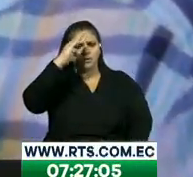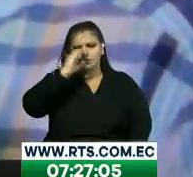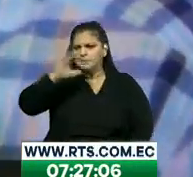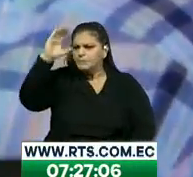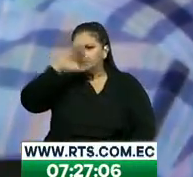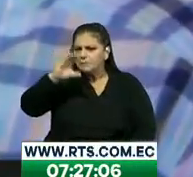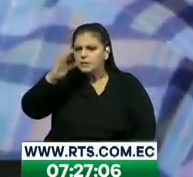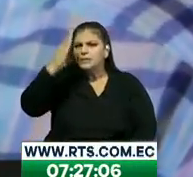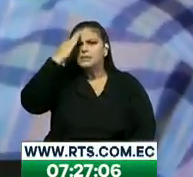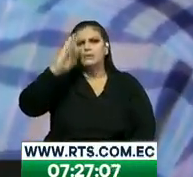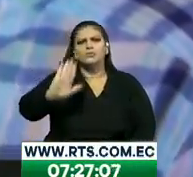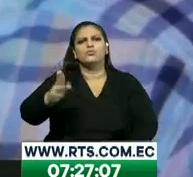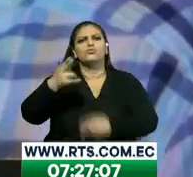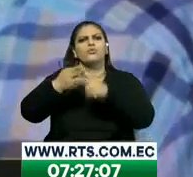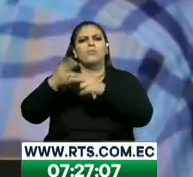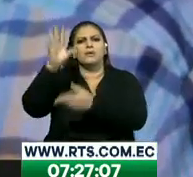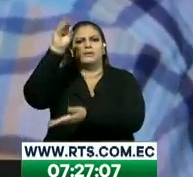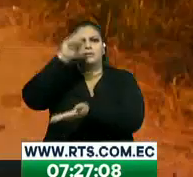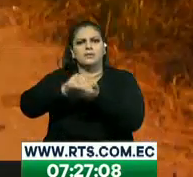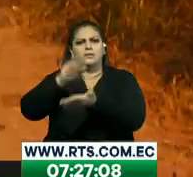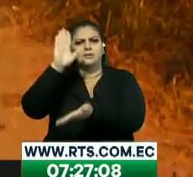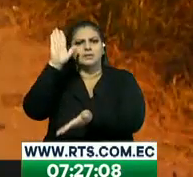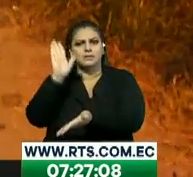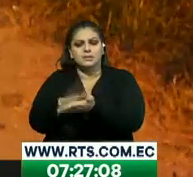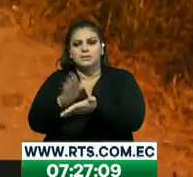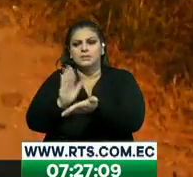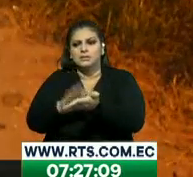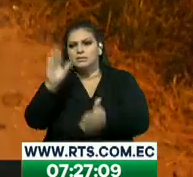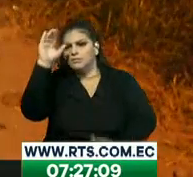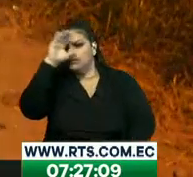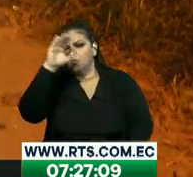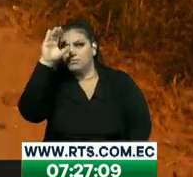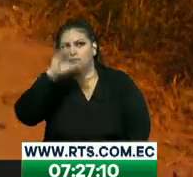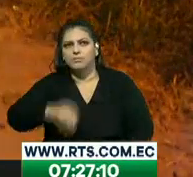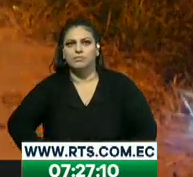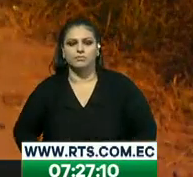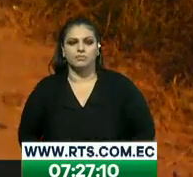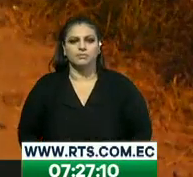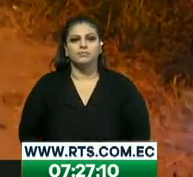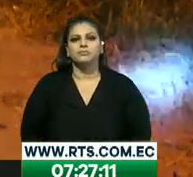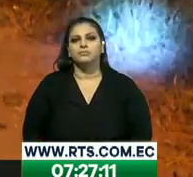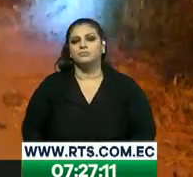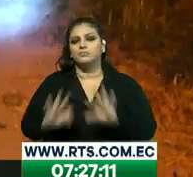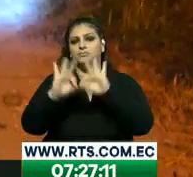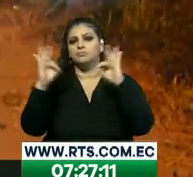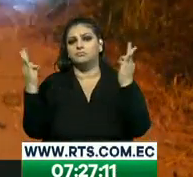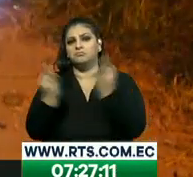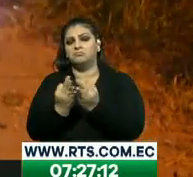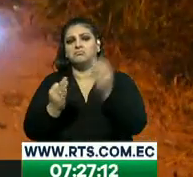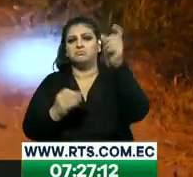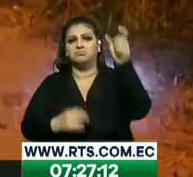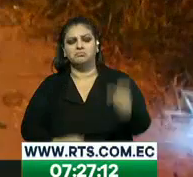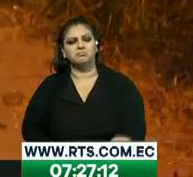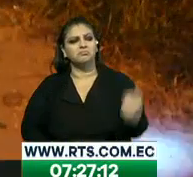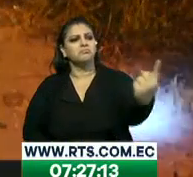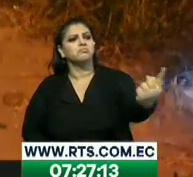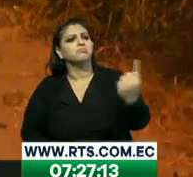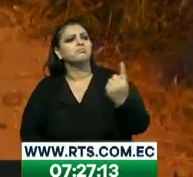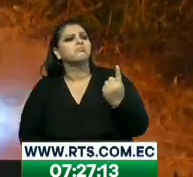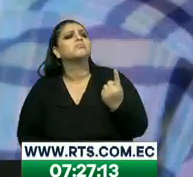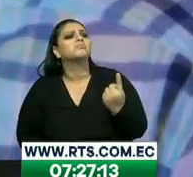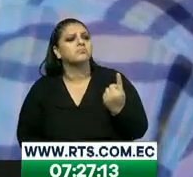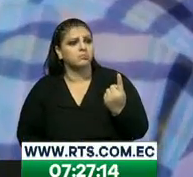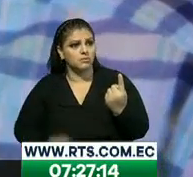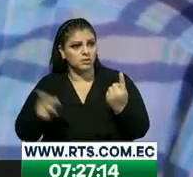una cédula, y en la cédula asoma otra identidad. Realizamos el sistema CINE que tenemos nosotros y asoma que tiene una orden de detención